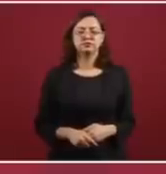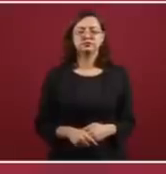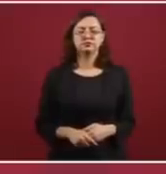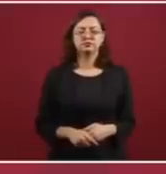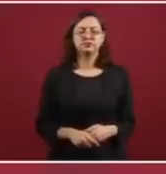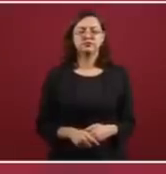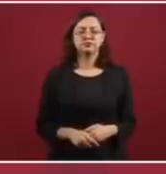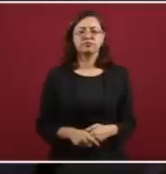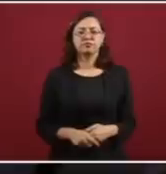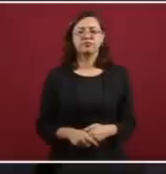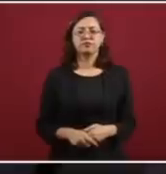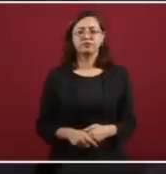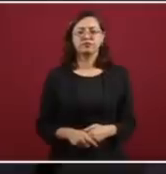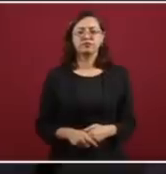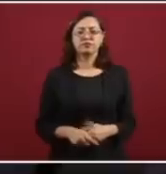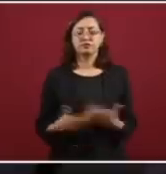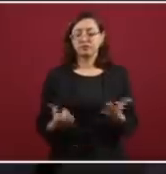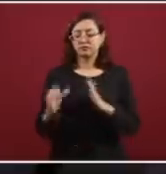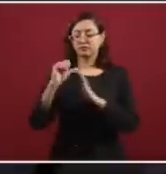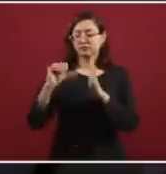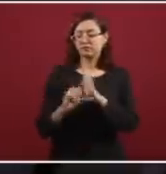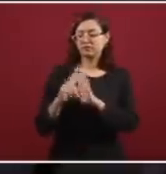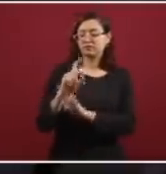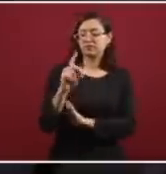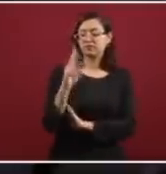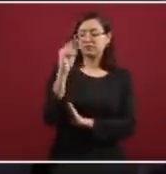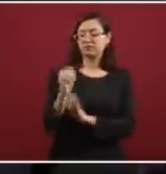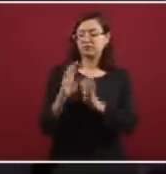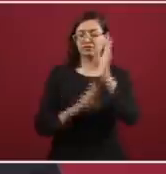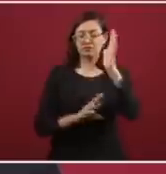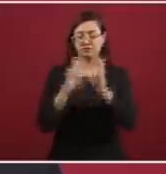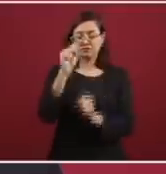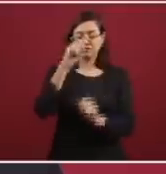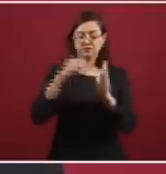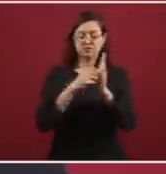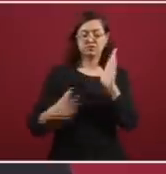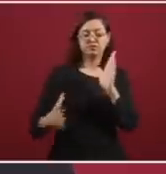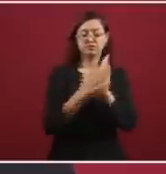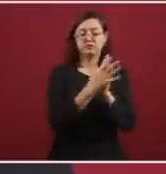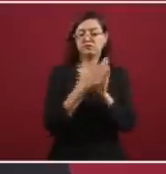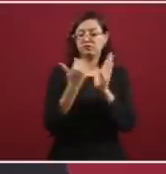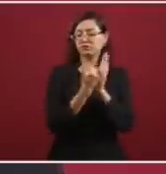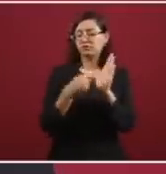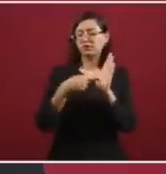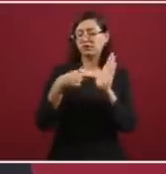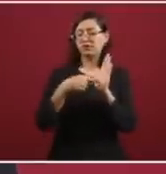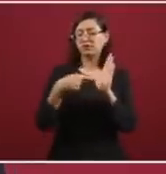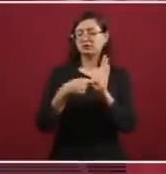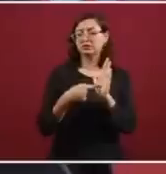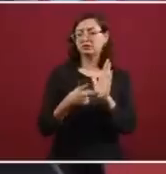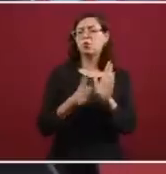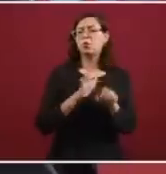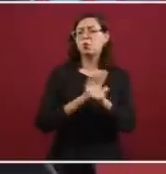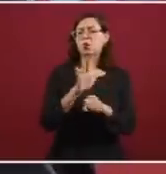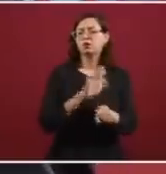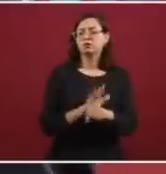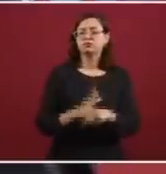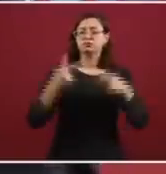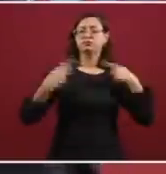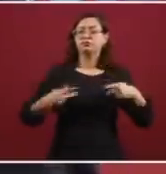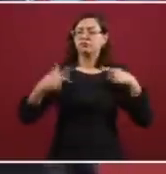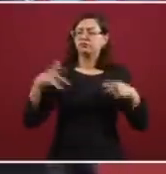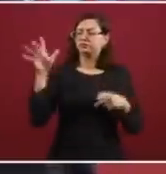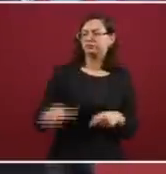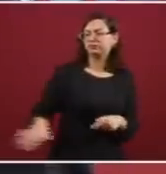a la práctica lo que establece el artículo 39 de la Constitución. El pueblo tiene en todo momento el derecho